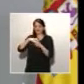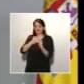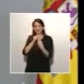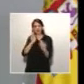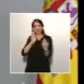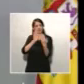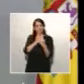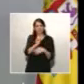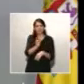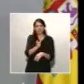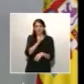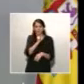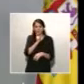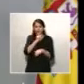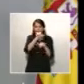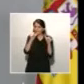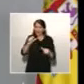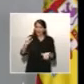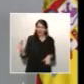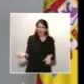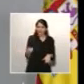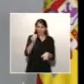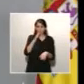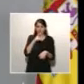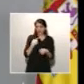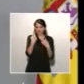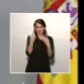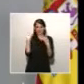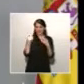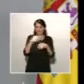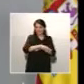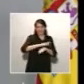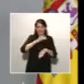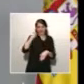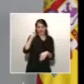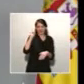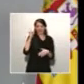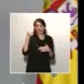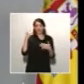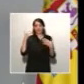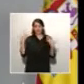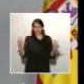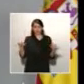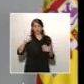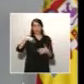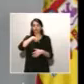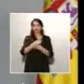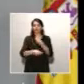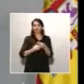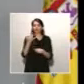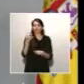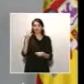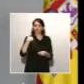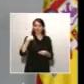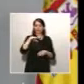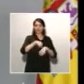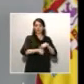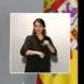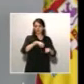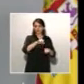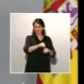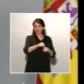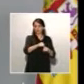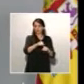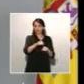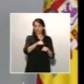que tenemos. Y hemos adquirido, en este caso, actualmente más